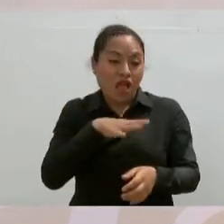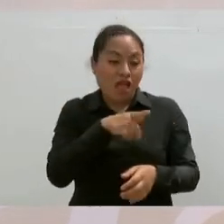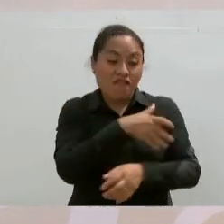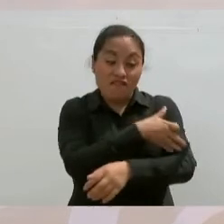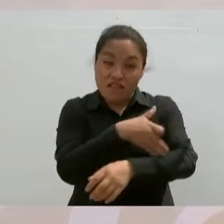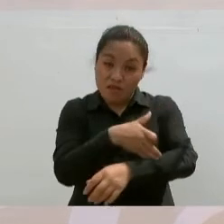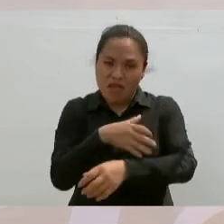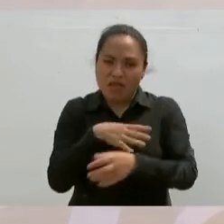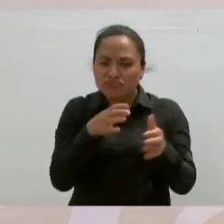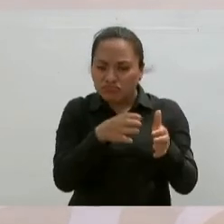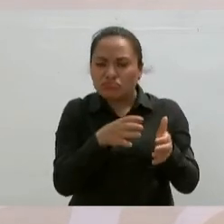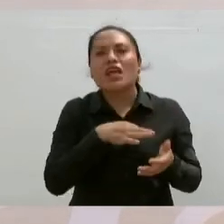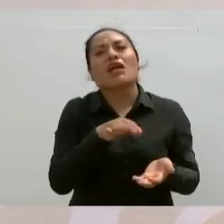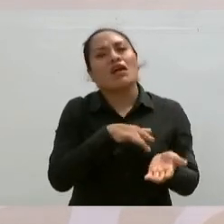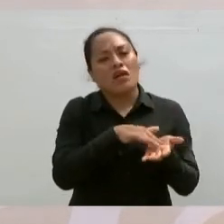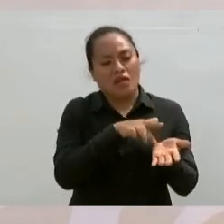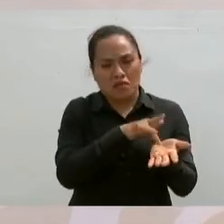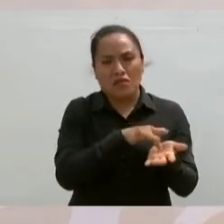entregaron 2.800.000